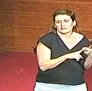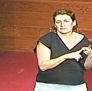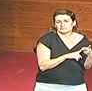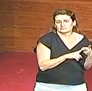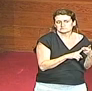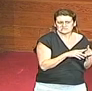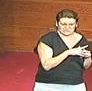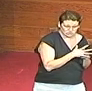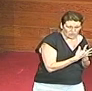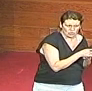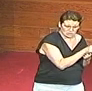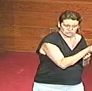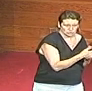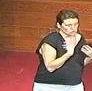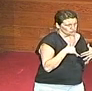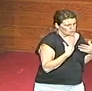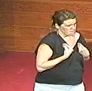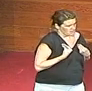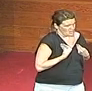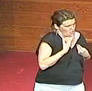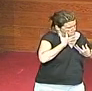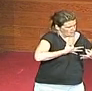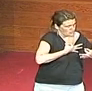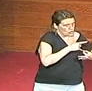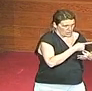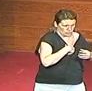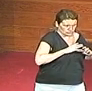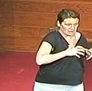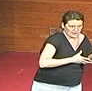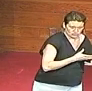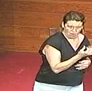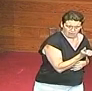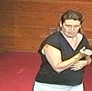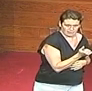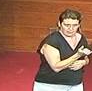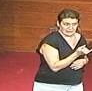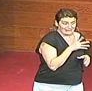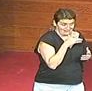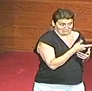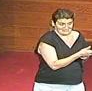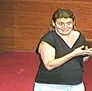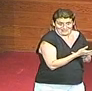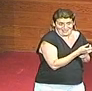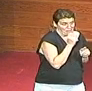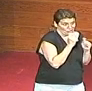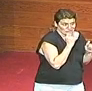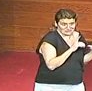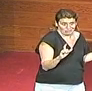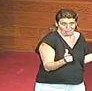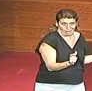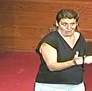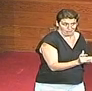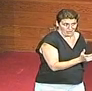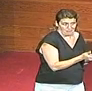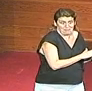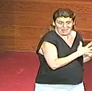a situaciones que comprometen su vida y están arriesgando. Y claro, cada vez son menos porque dicen, es que para estar pasándolo